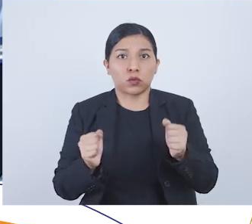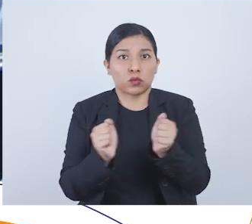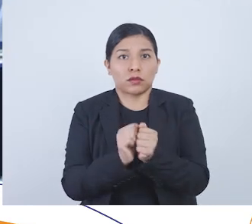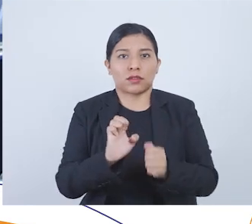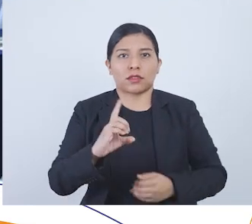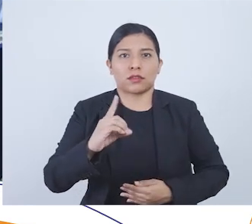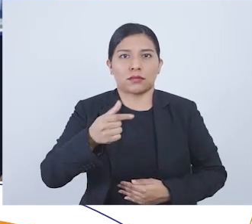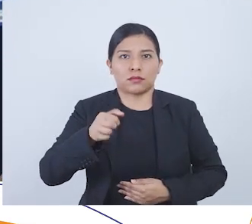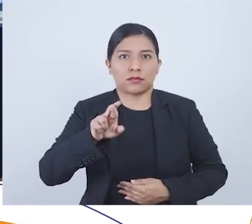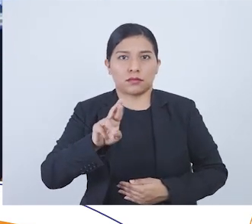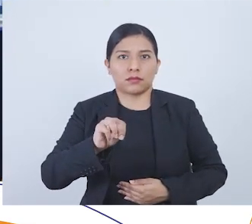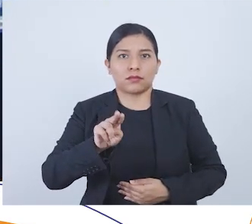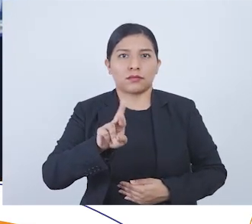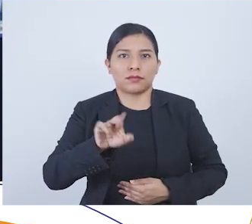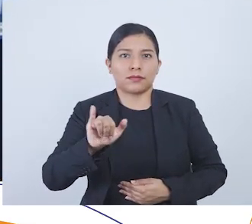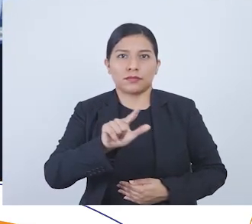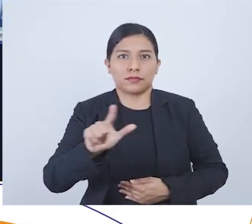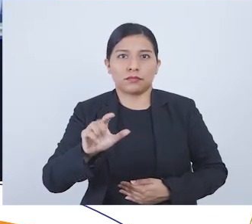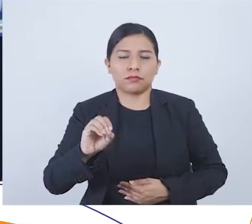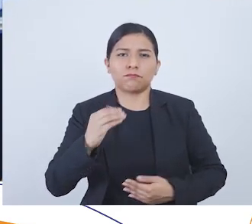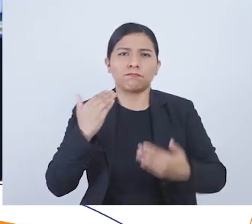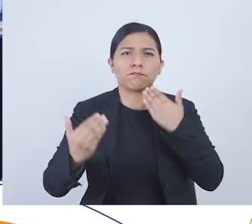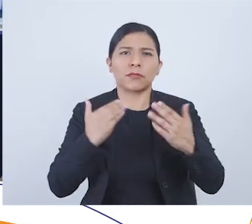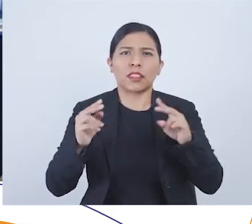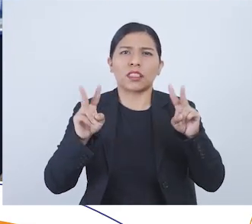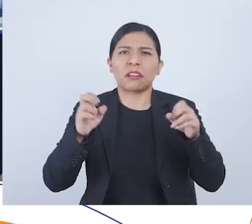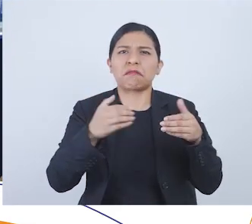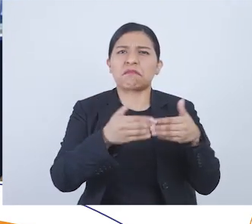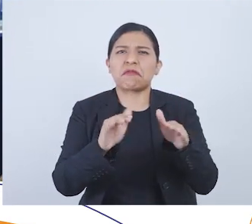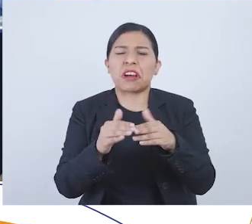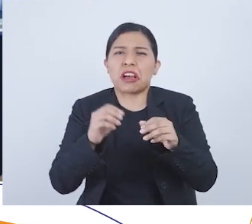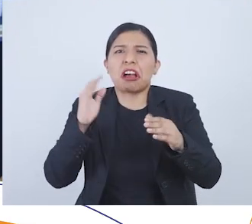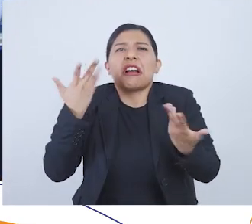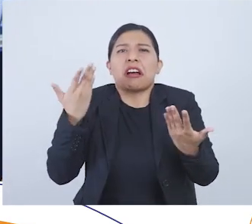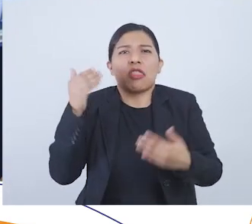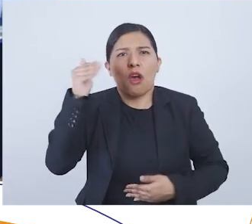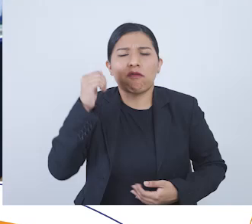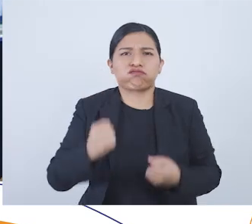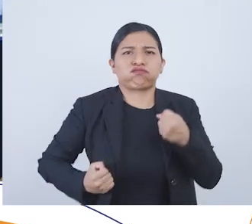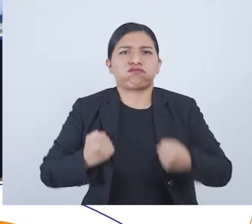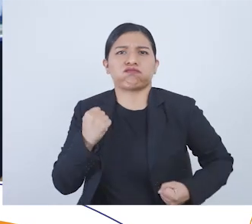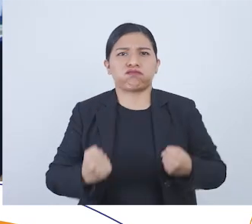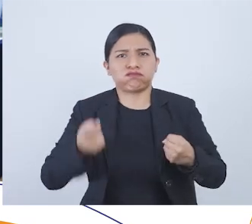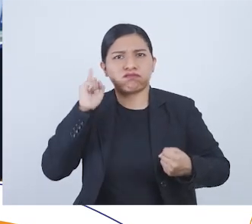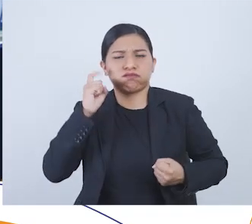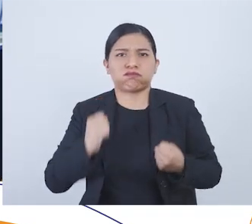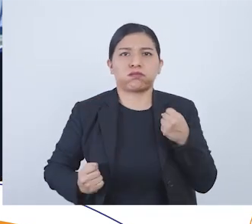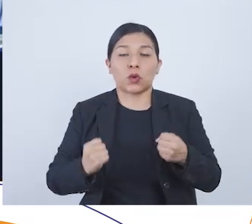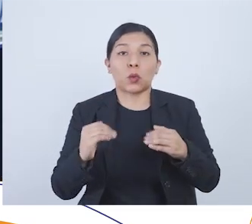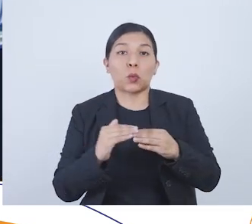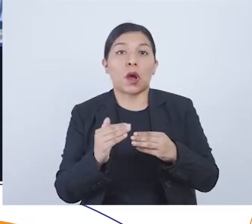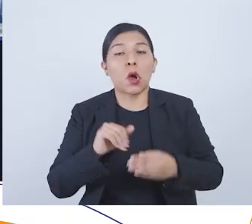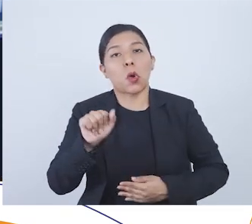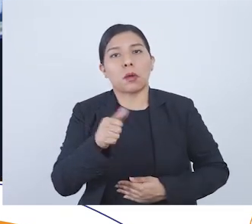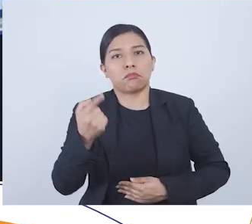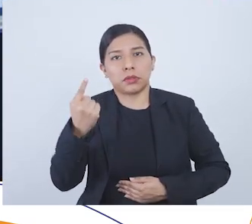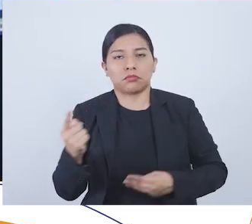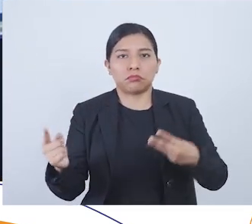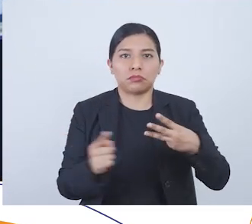José Enrique Murillo, que nos va a dar una identidad sobre la educación física. También tenemos al licenciado